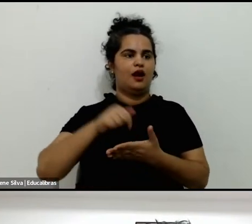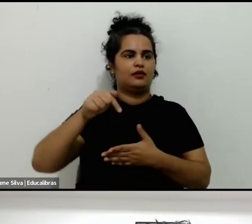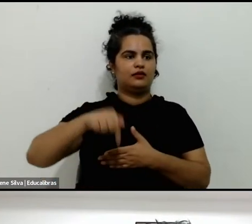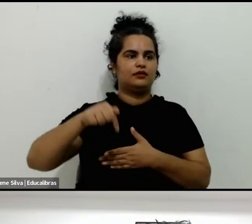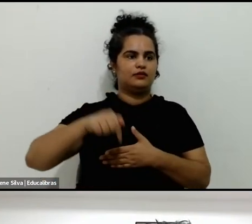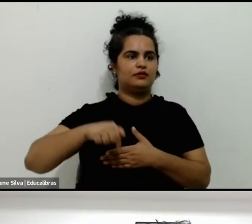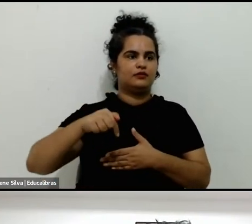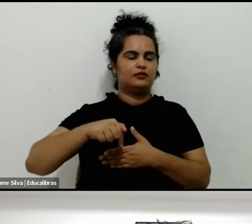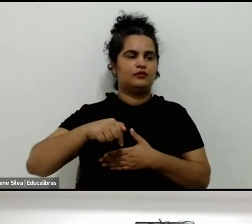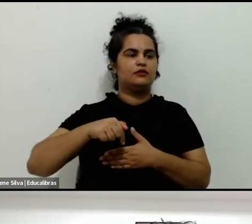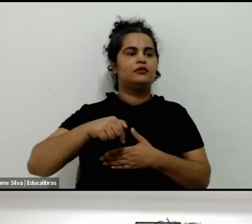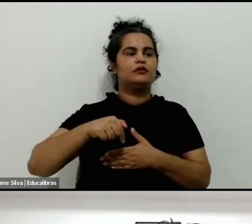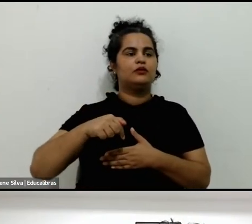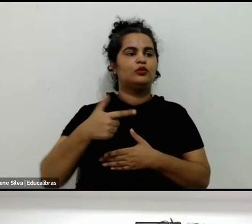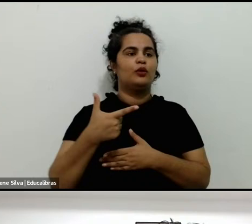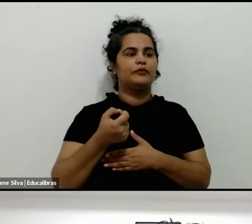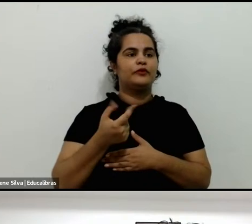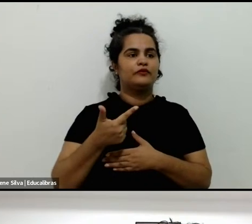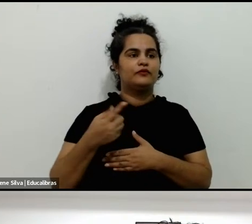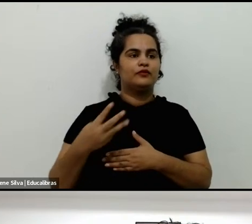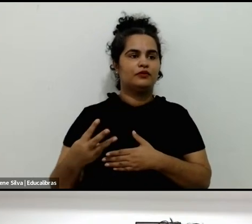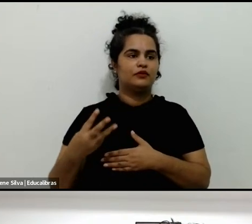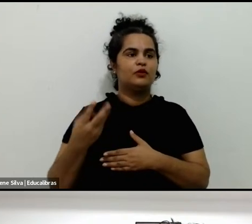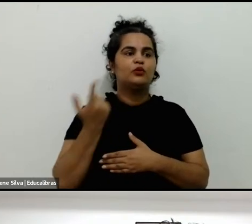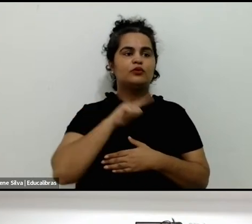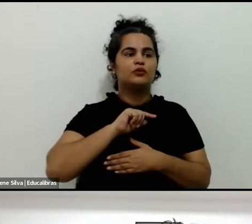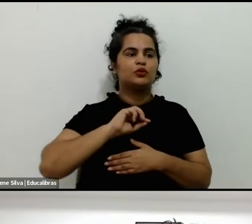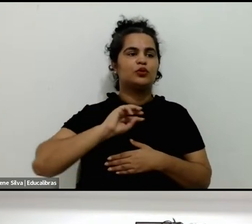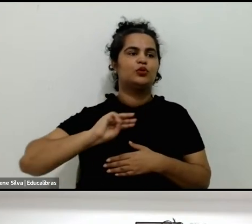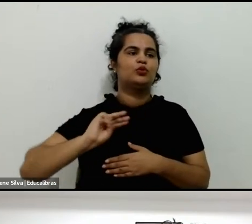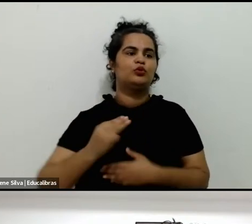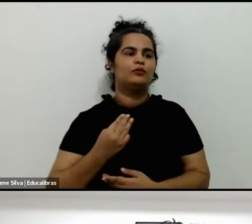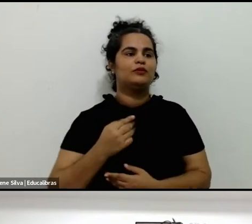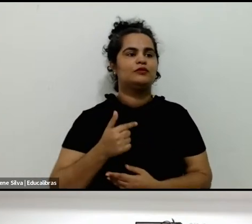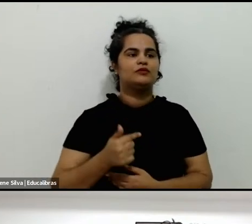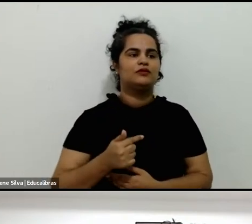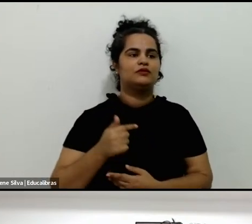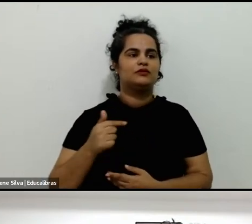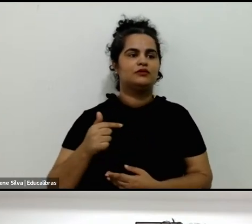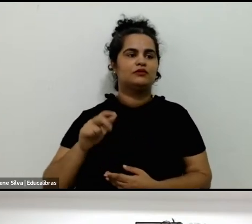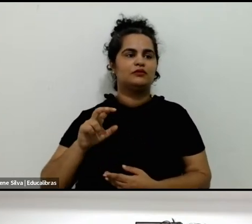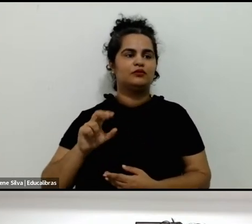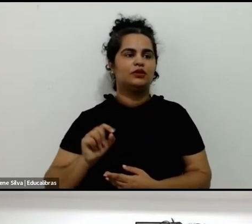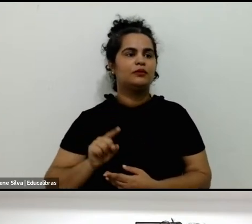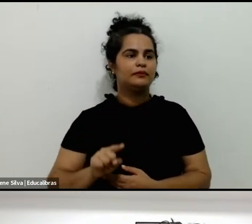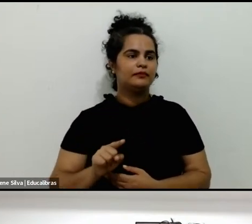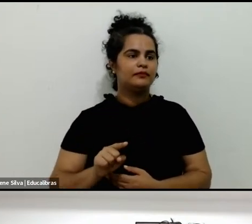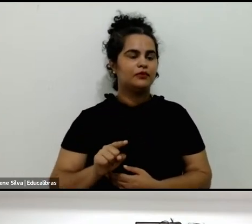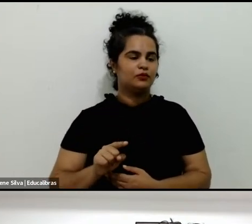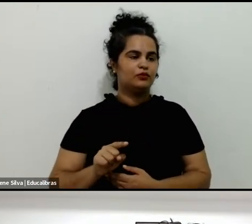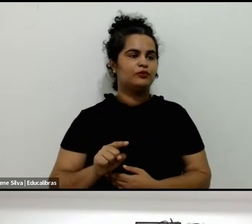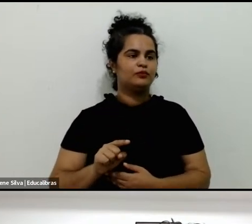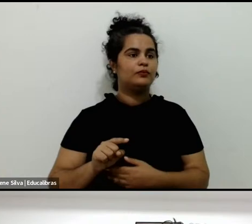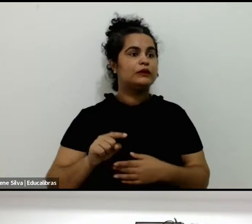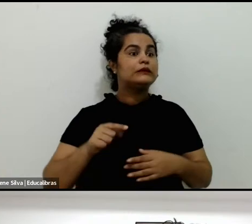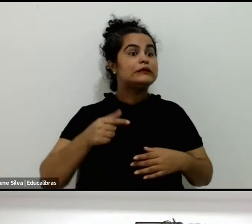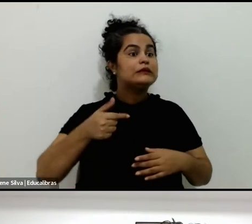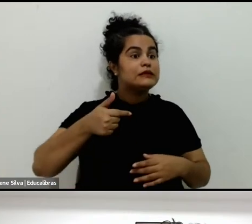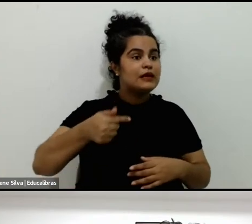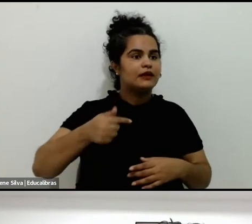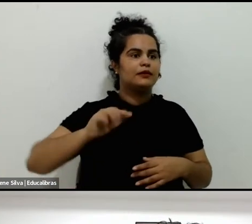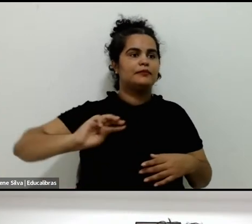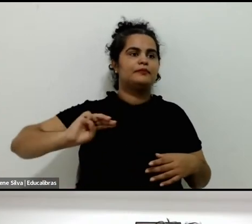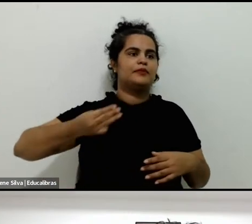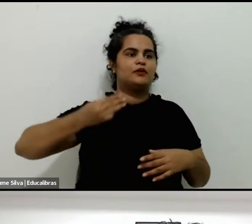En 2023, alcançamos 2,750,000. En universo de 7,000,000 de